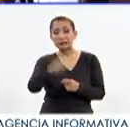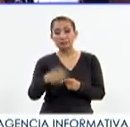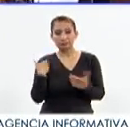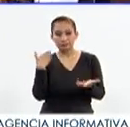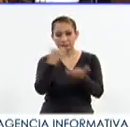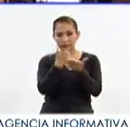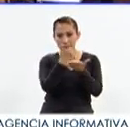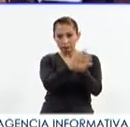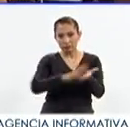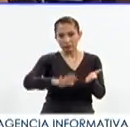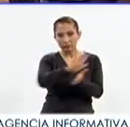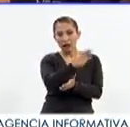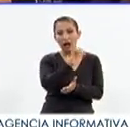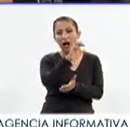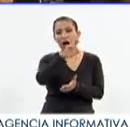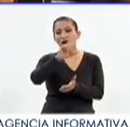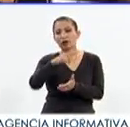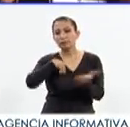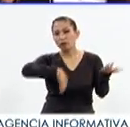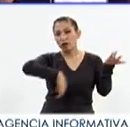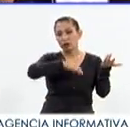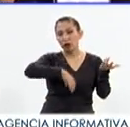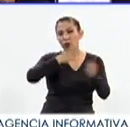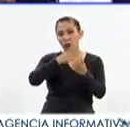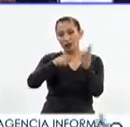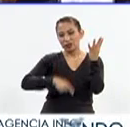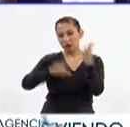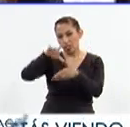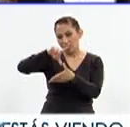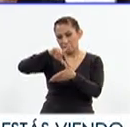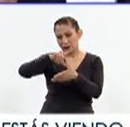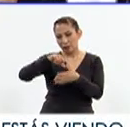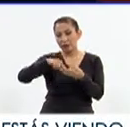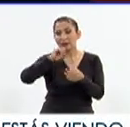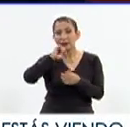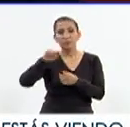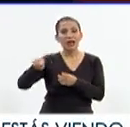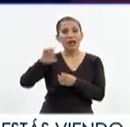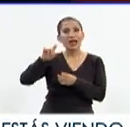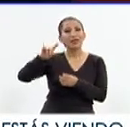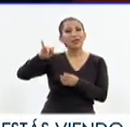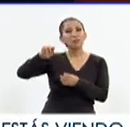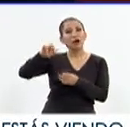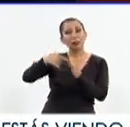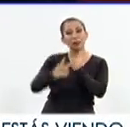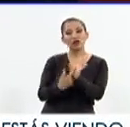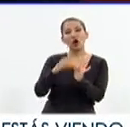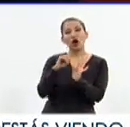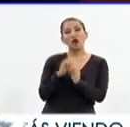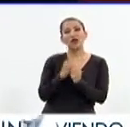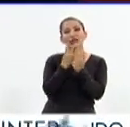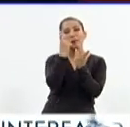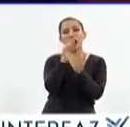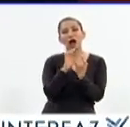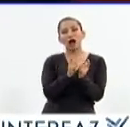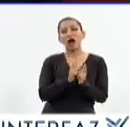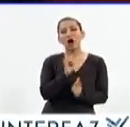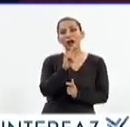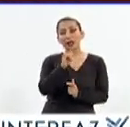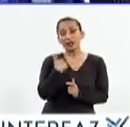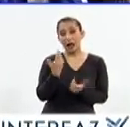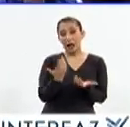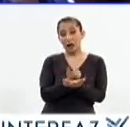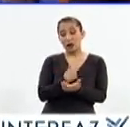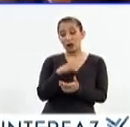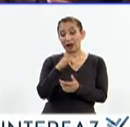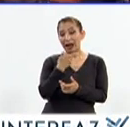con la participación de Aarón Vitrán, violinista del Cuarteto Latinoamericano. Además, Eddie Mora presentó Ofrenda para Orquesta, por la cual ganó el